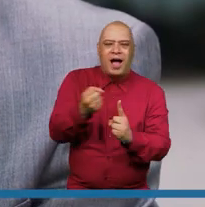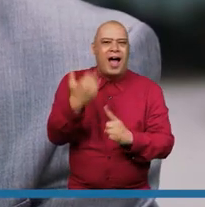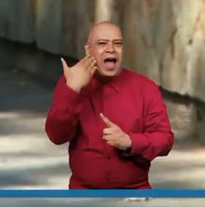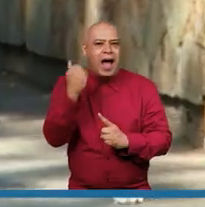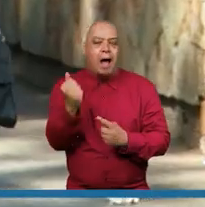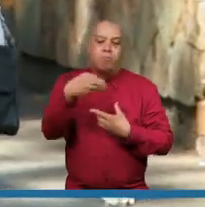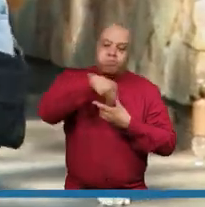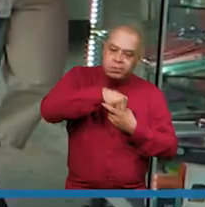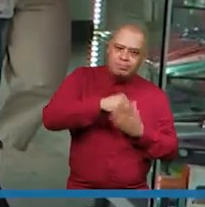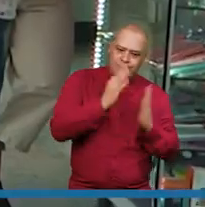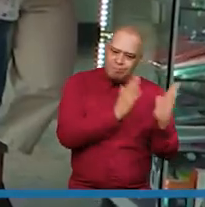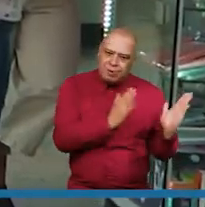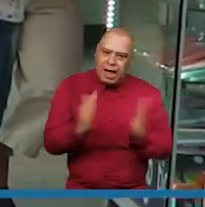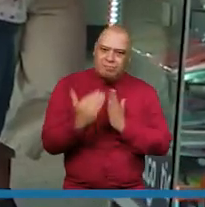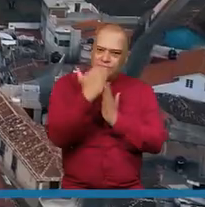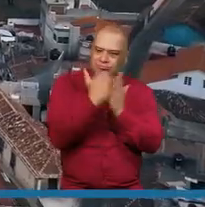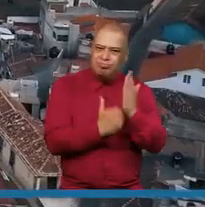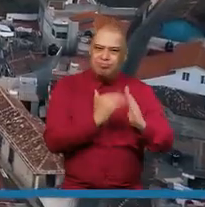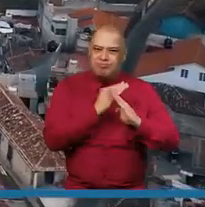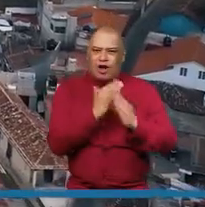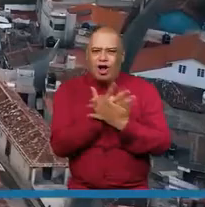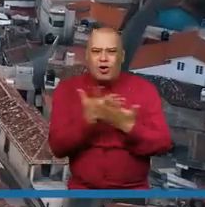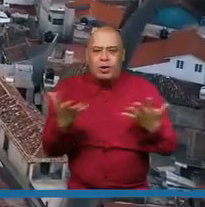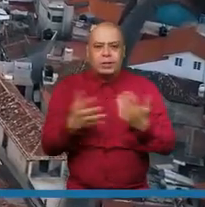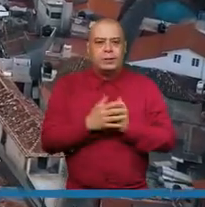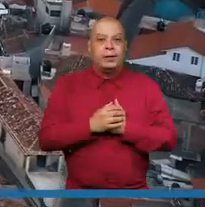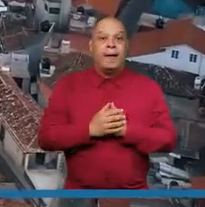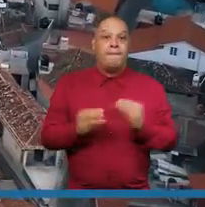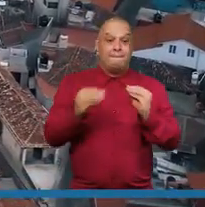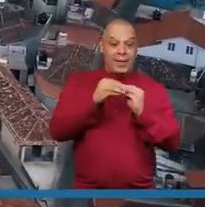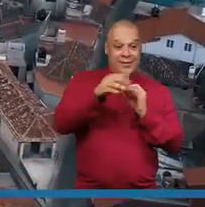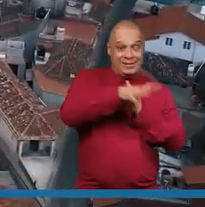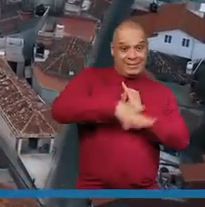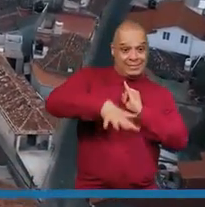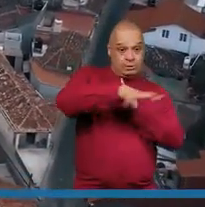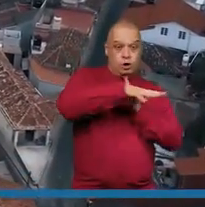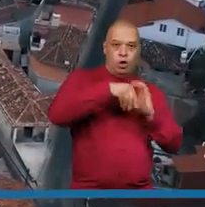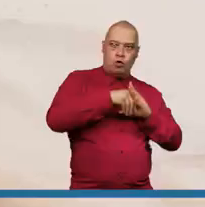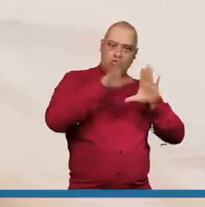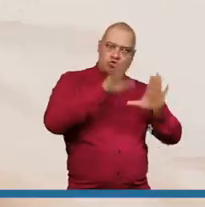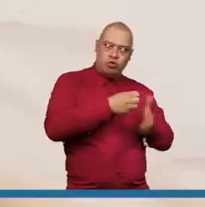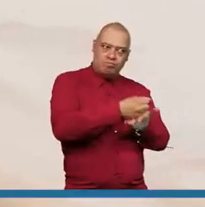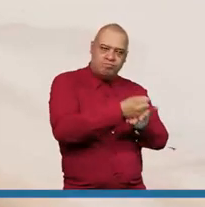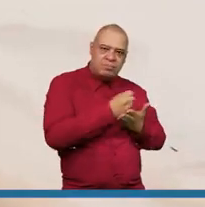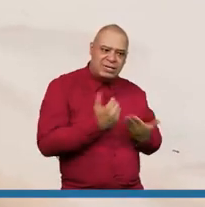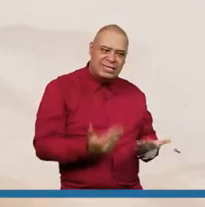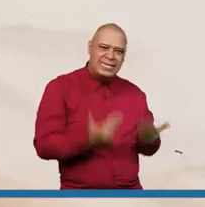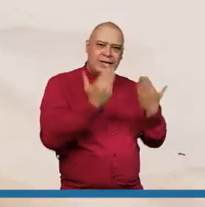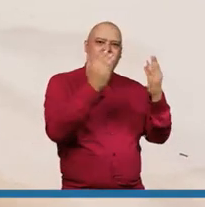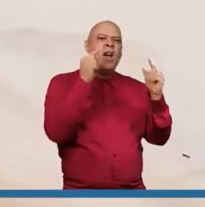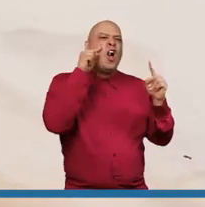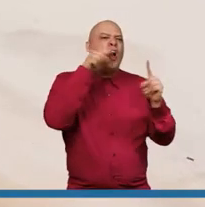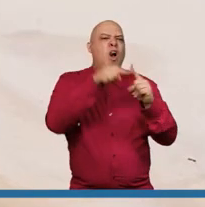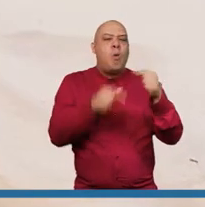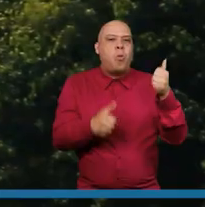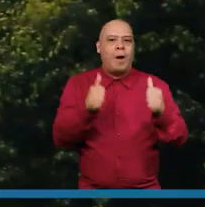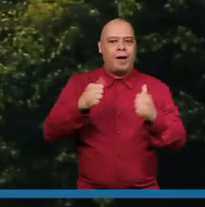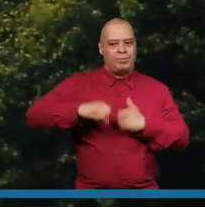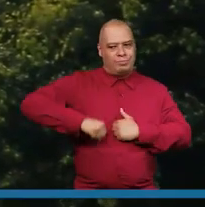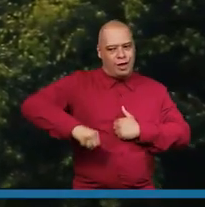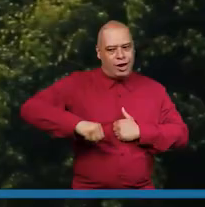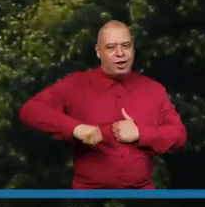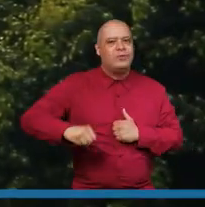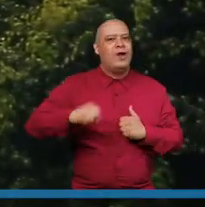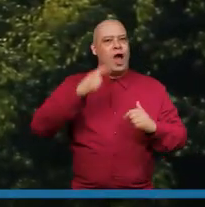las mujeres. Y aprovechar los mecanismos metropolitanos le ayuda a estos territorios a